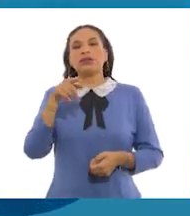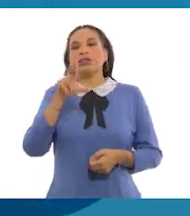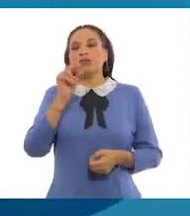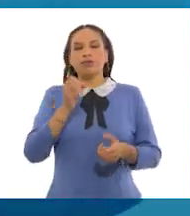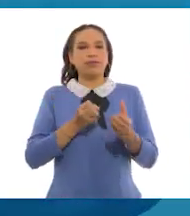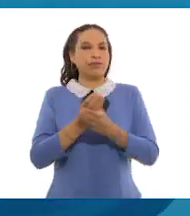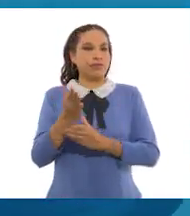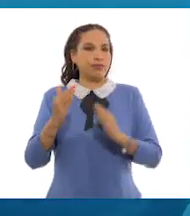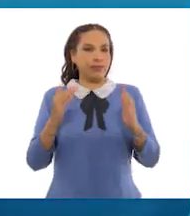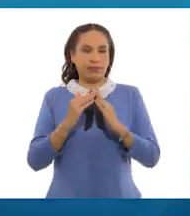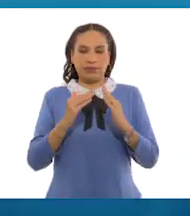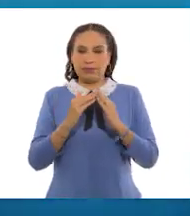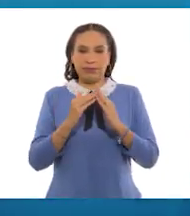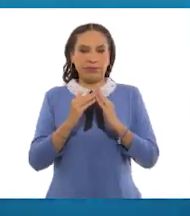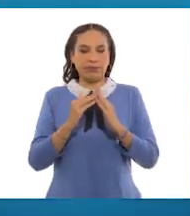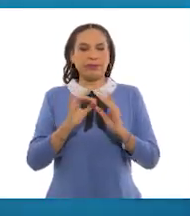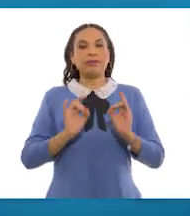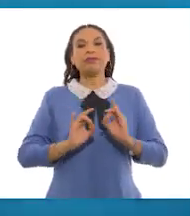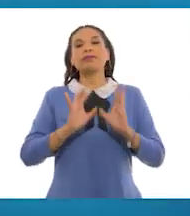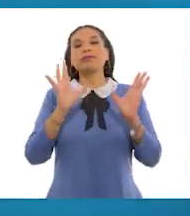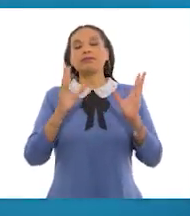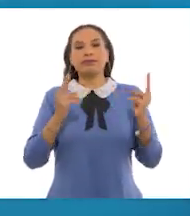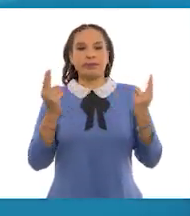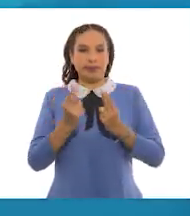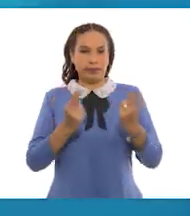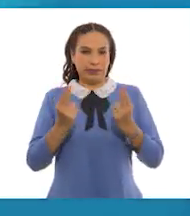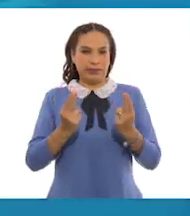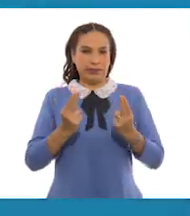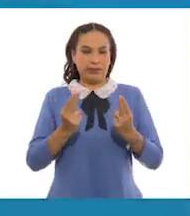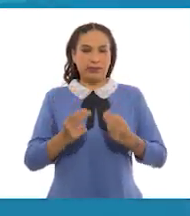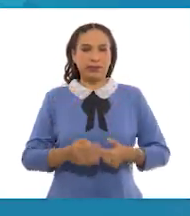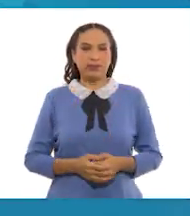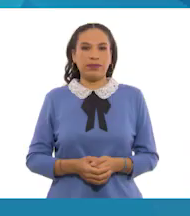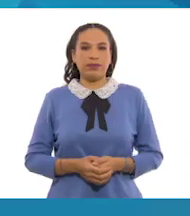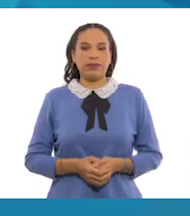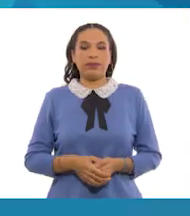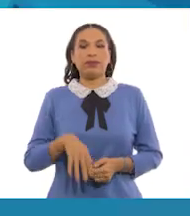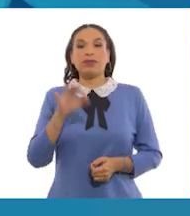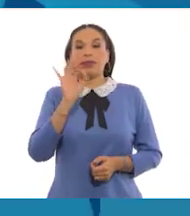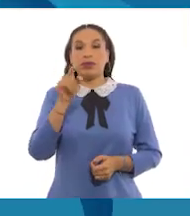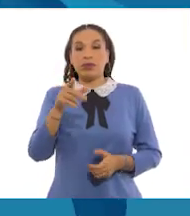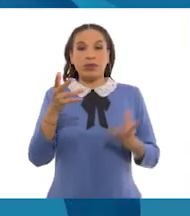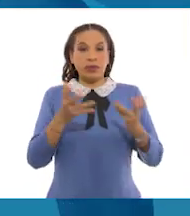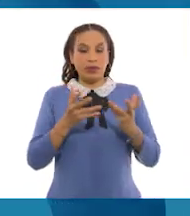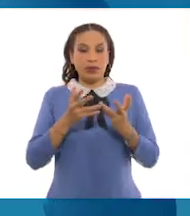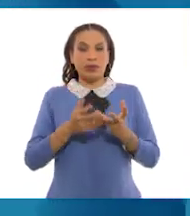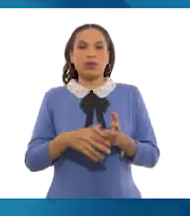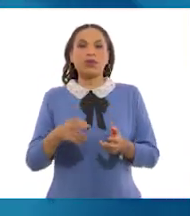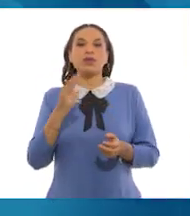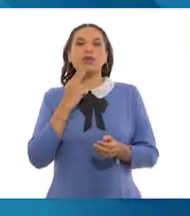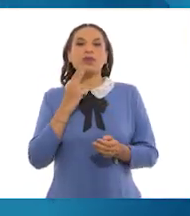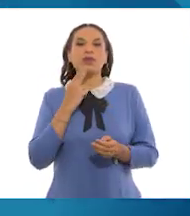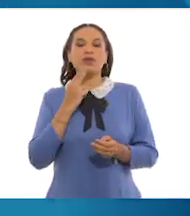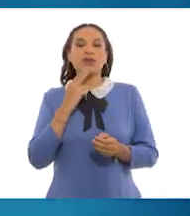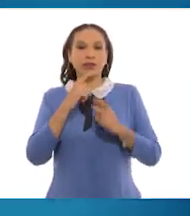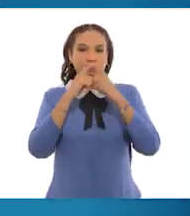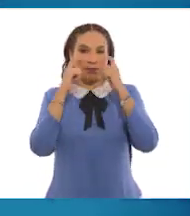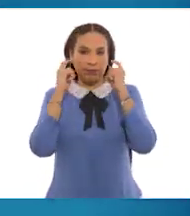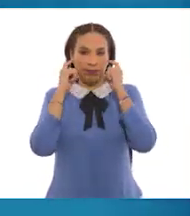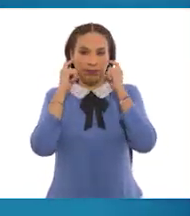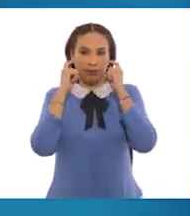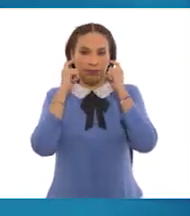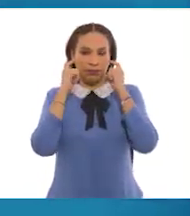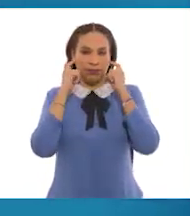no salir de casa a menos que sea muy necesario. Si lo haces, utiliza el